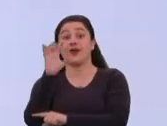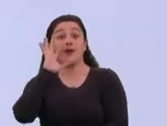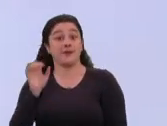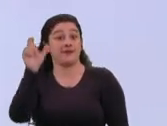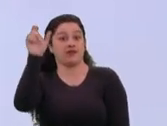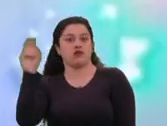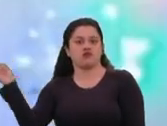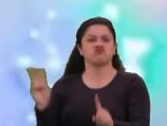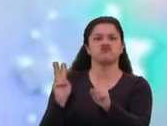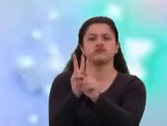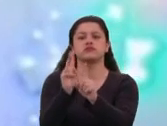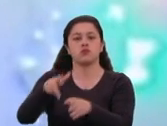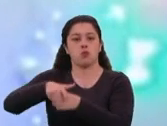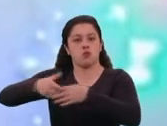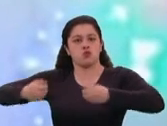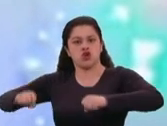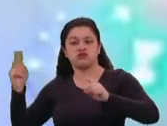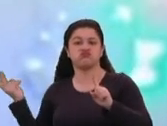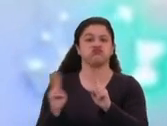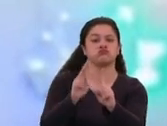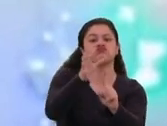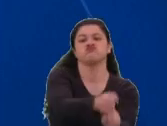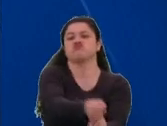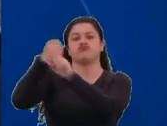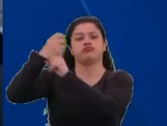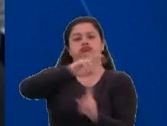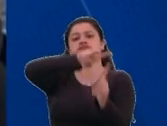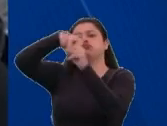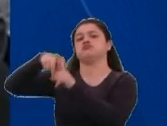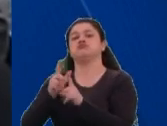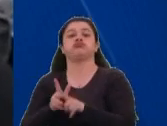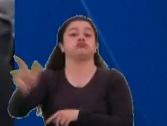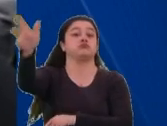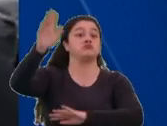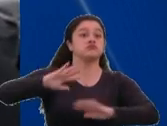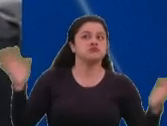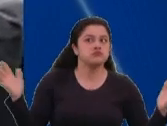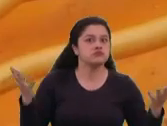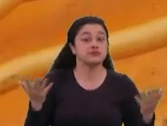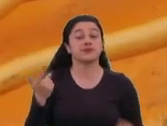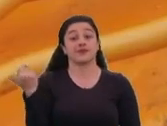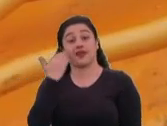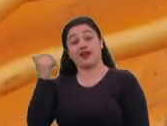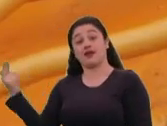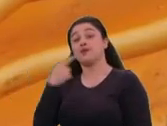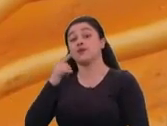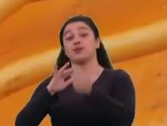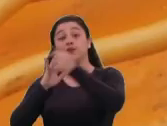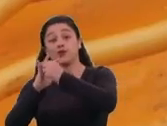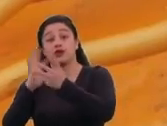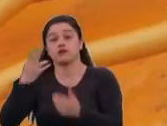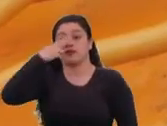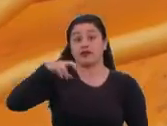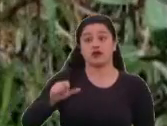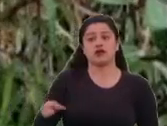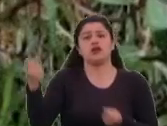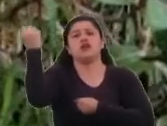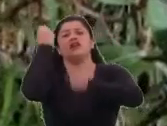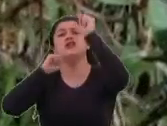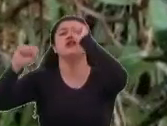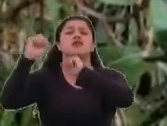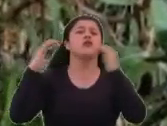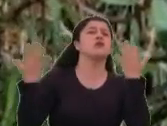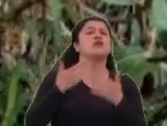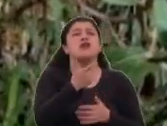moto y se lo llevaron. La incertidumbre crece cada día para Lady y sus 2 hijos, puesto que no han tenido noticias sobre el paradero del soldado Martínez.